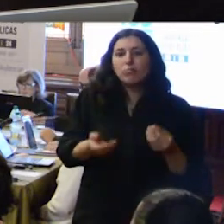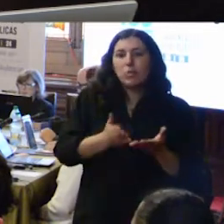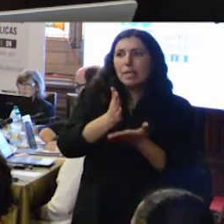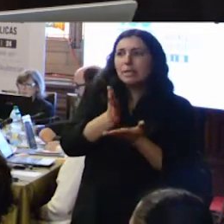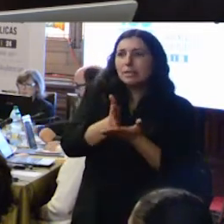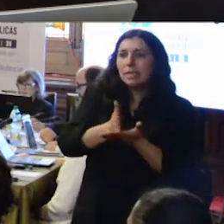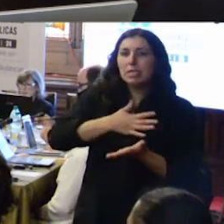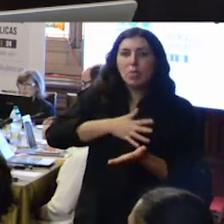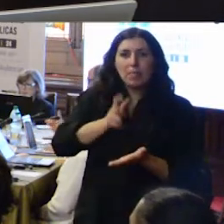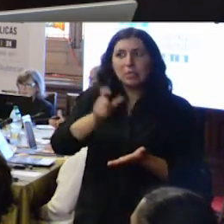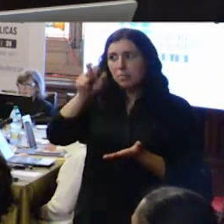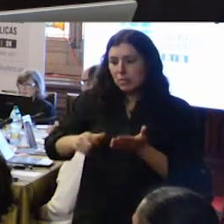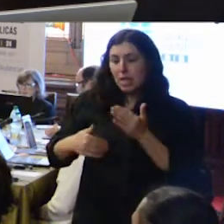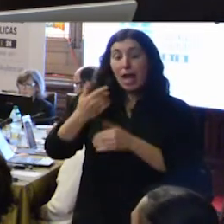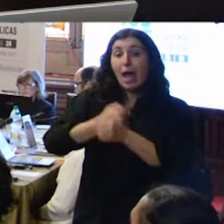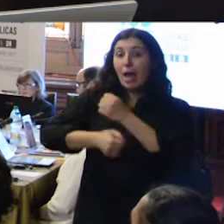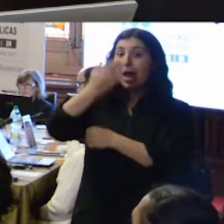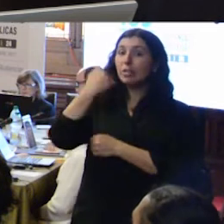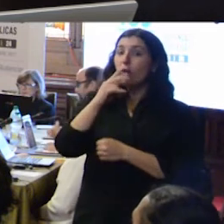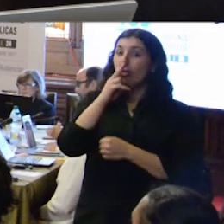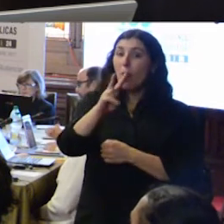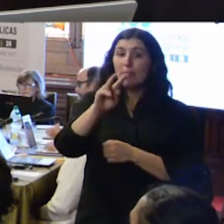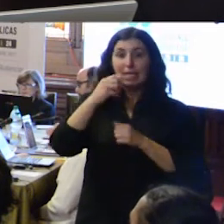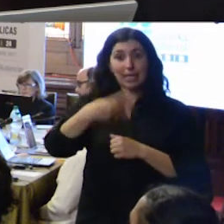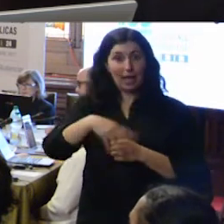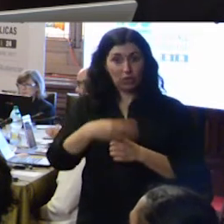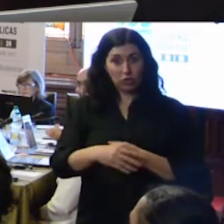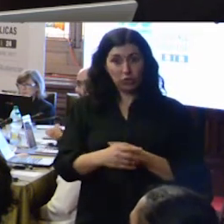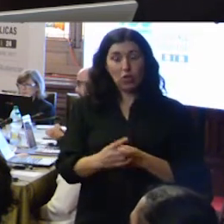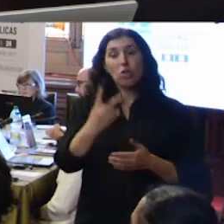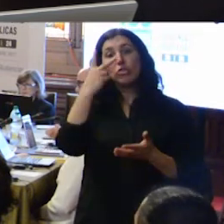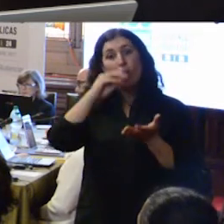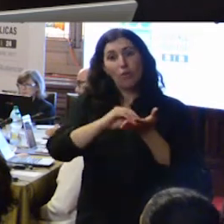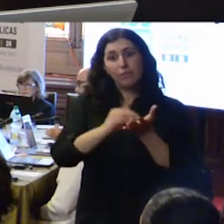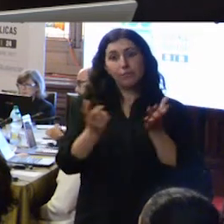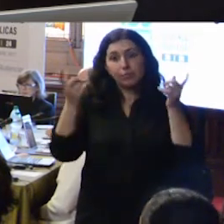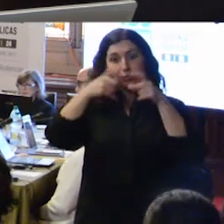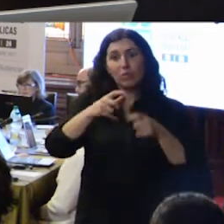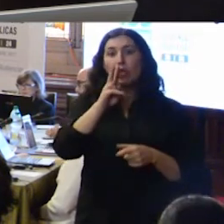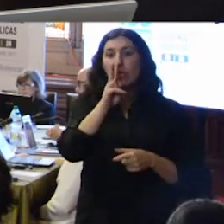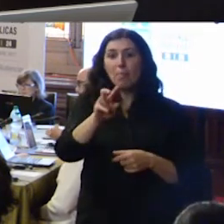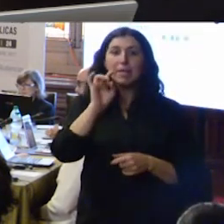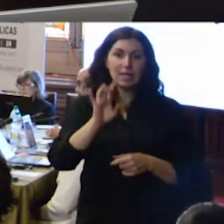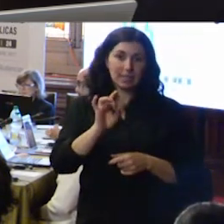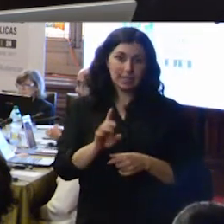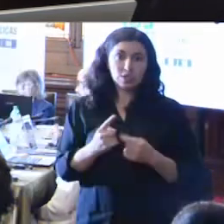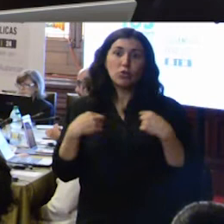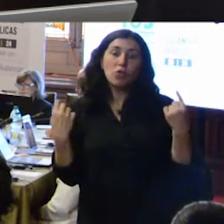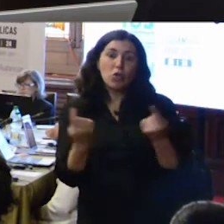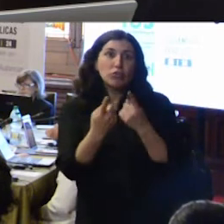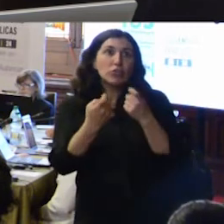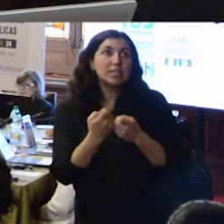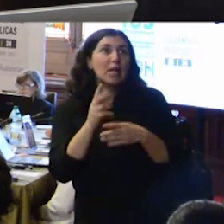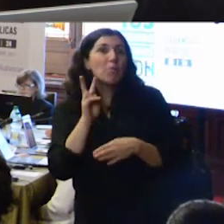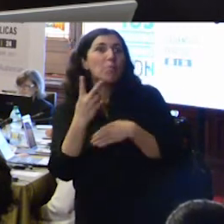audiencias realizadas en 2014 y las dos audiencias en el 2015. necesitamos protección y